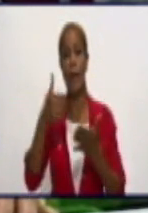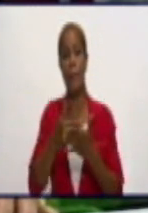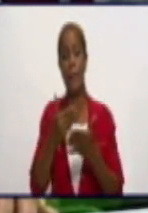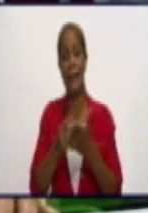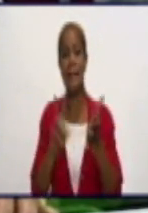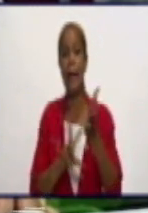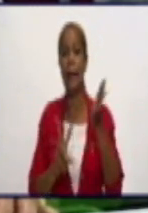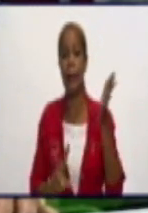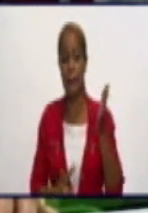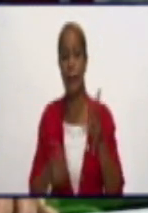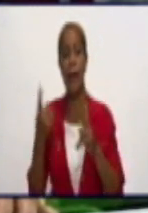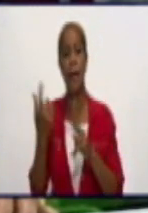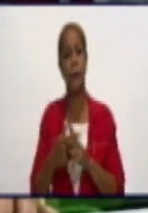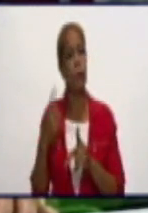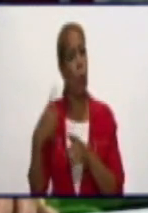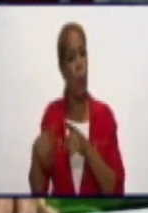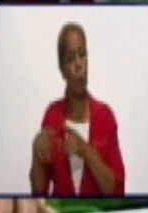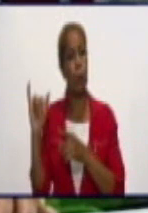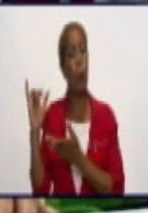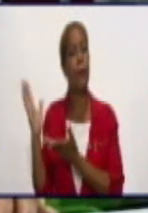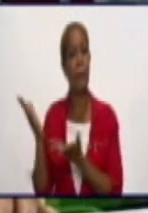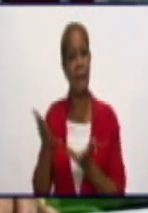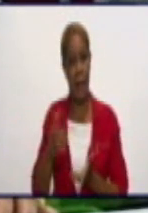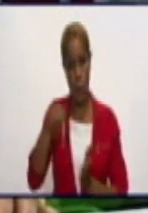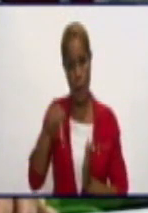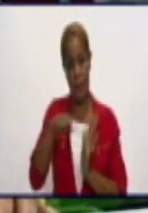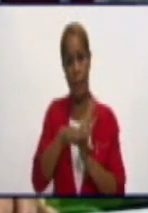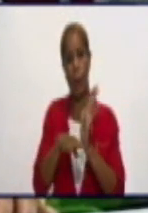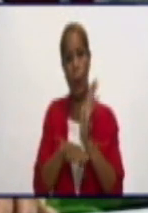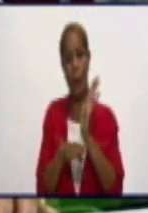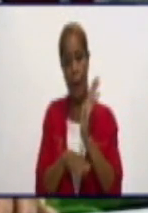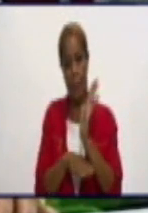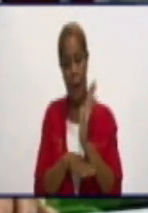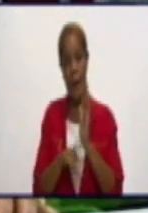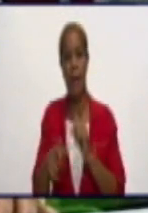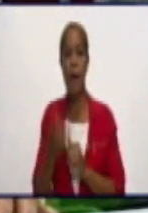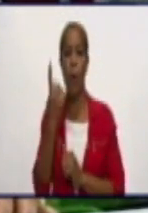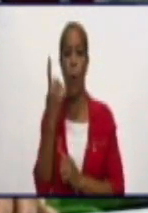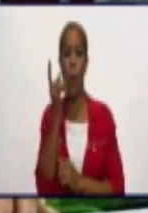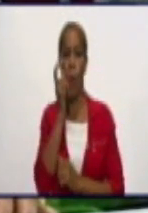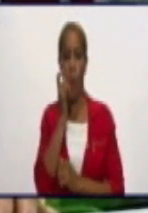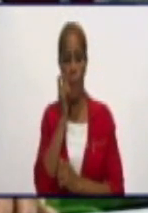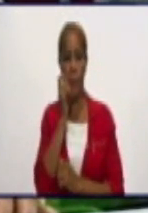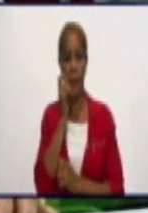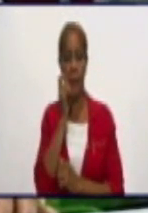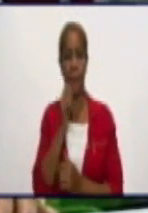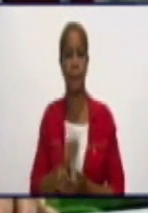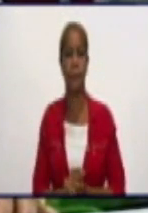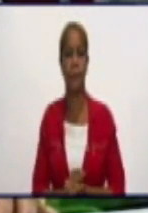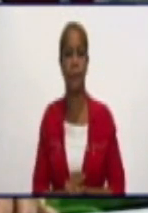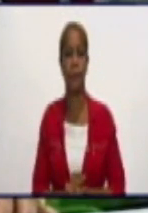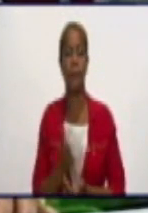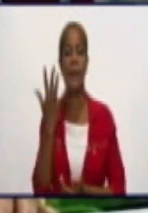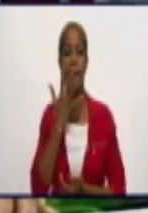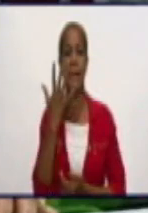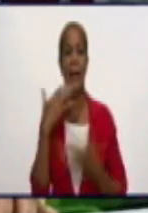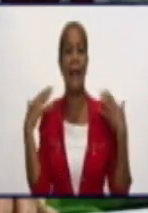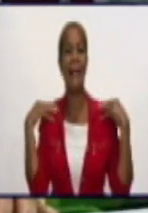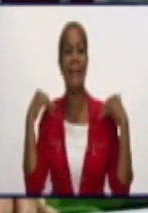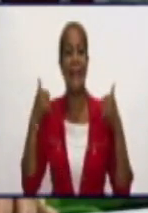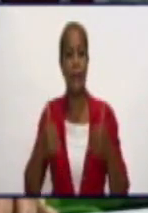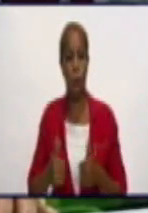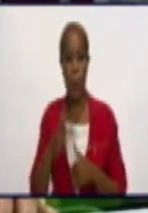y se encuentran con nosotros también en el estudio el compañero Rodolfo Abel Rodríguez Senra, quien es el director